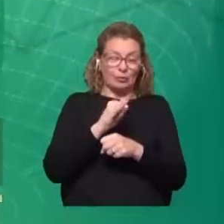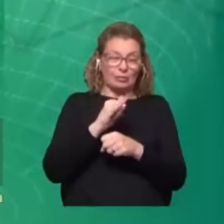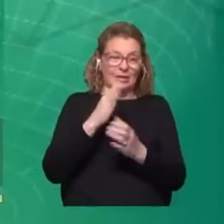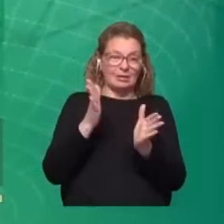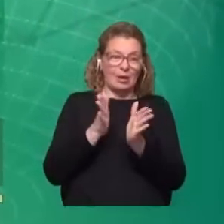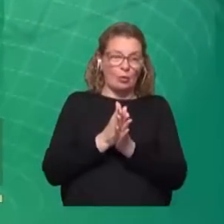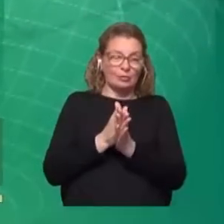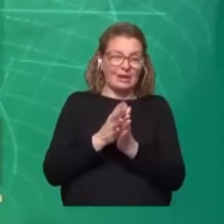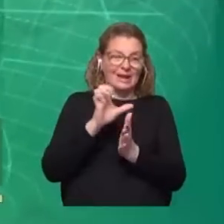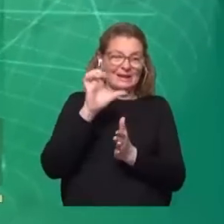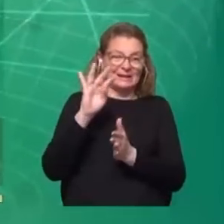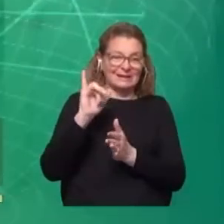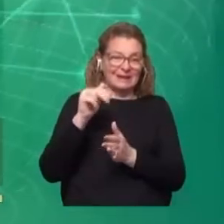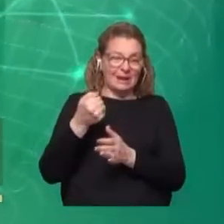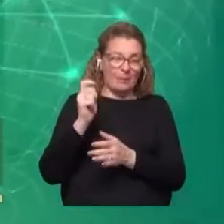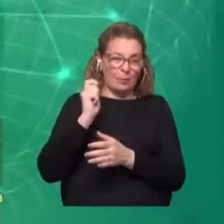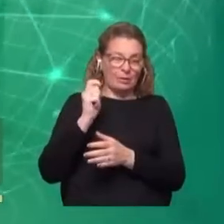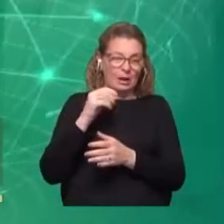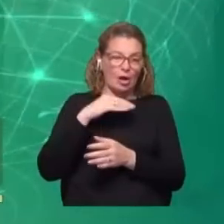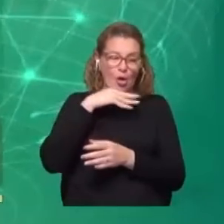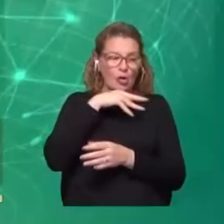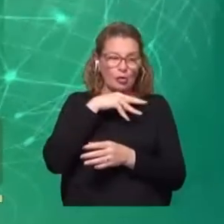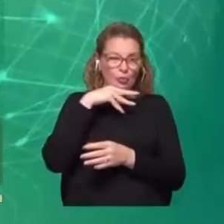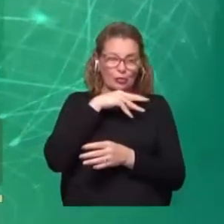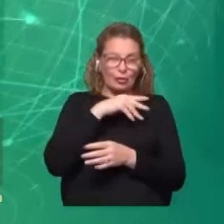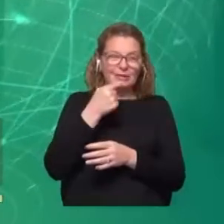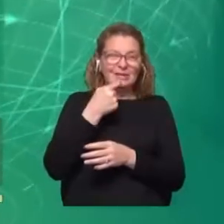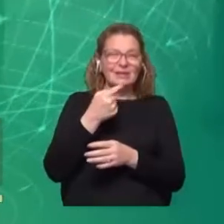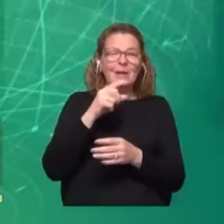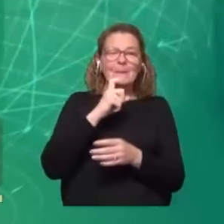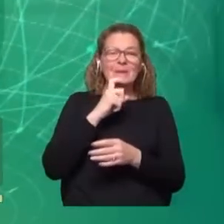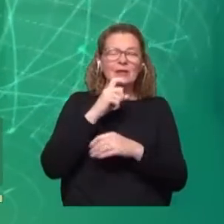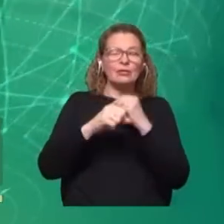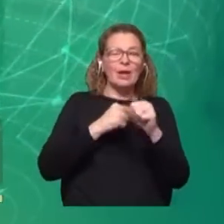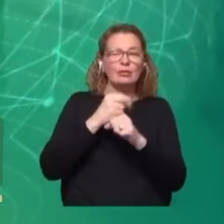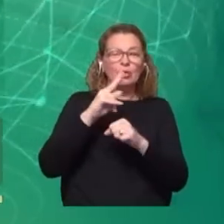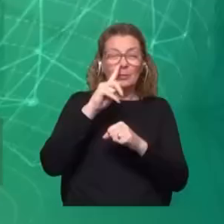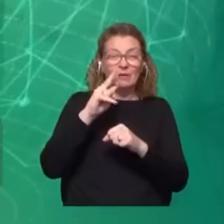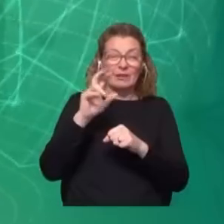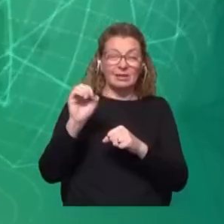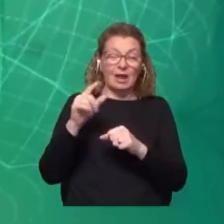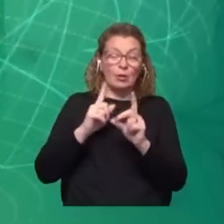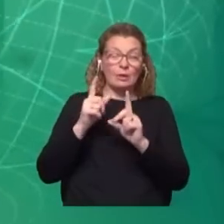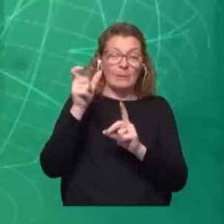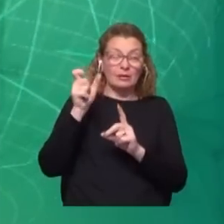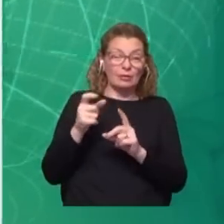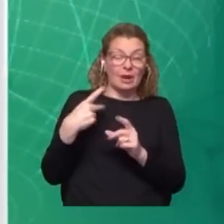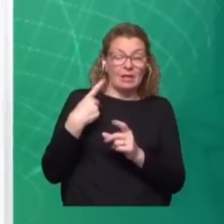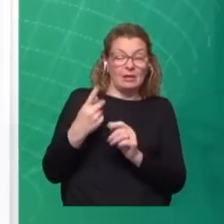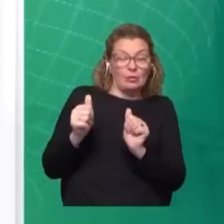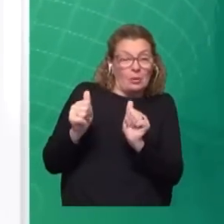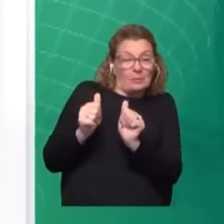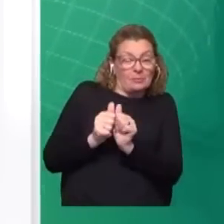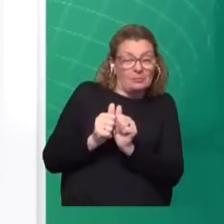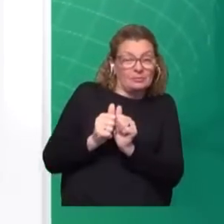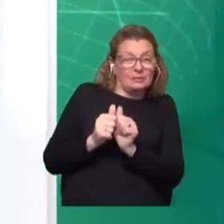de transparencia y ética pública por presuntos hechos de corrupción Así alertan que desde marzo de 2020 algunos integrantes y asesores del directorio de ose